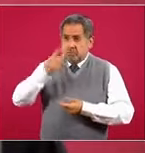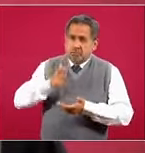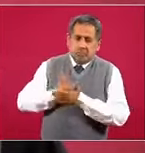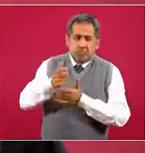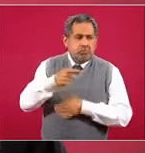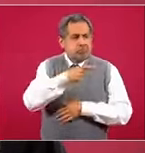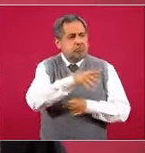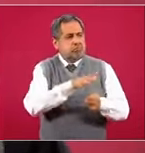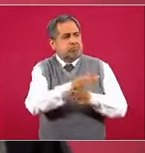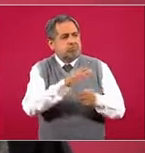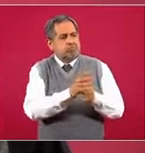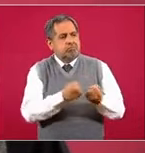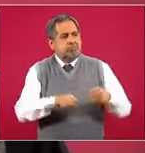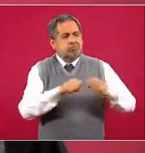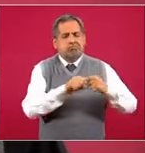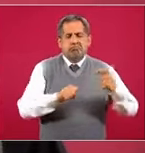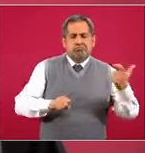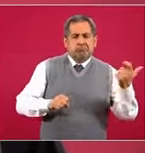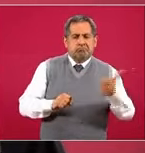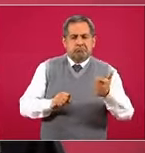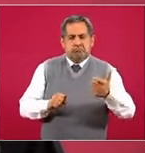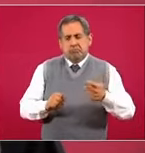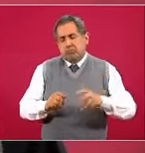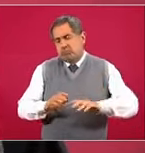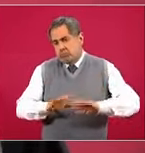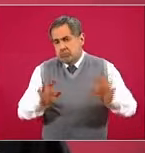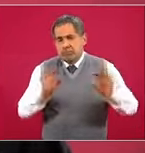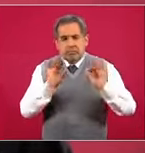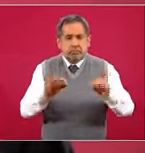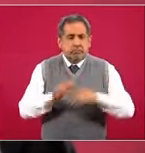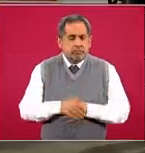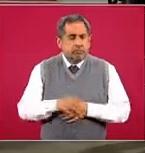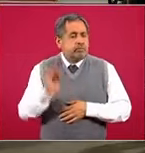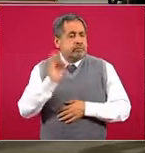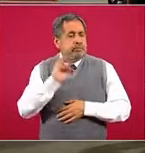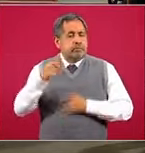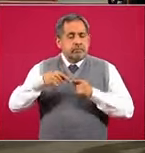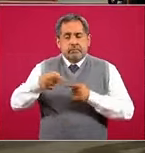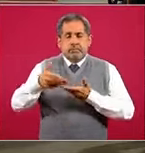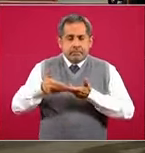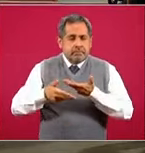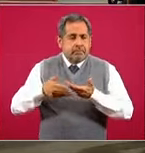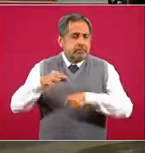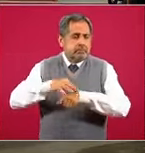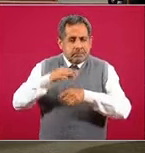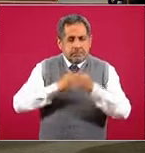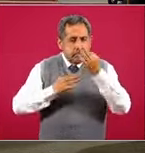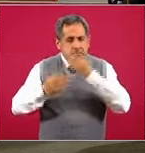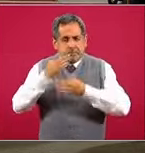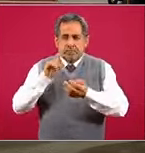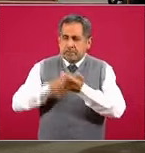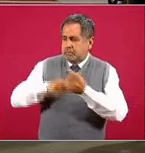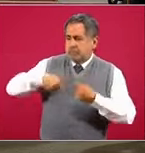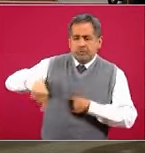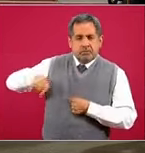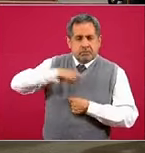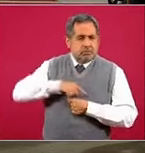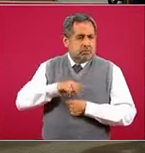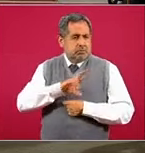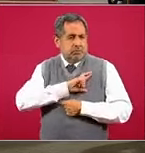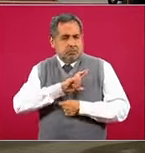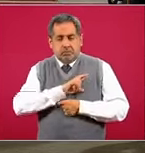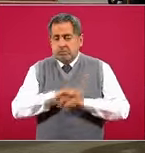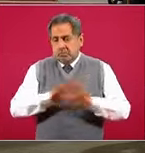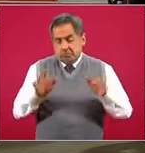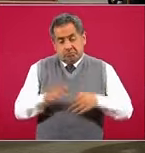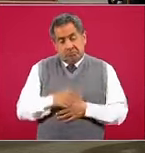afrontar por la familia, sobre todo si está pensando recibir algún tipo de servicio médico en el ambiente privado.